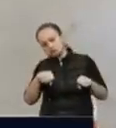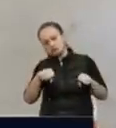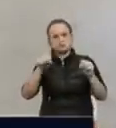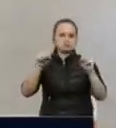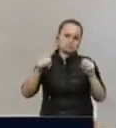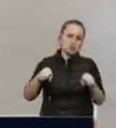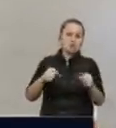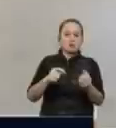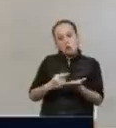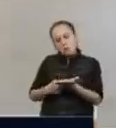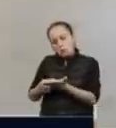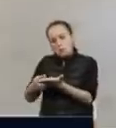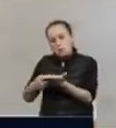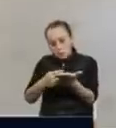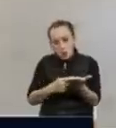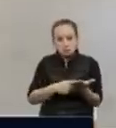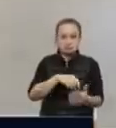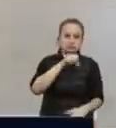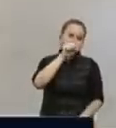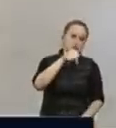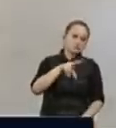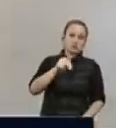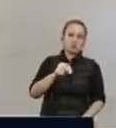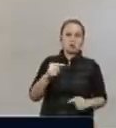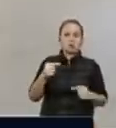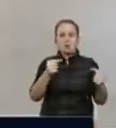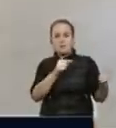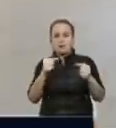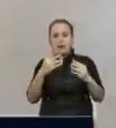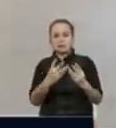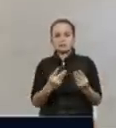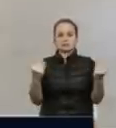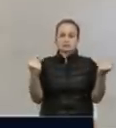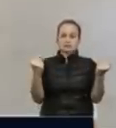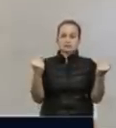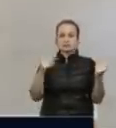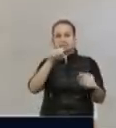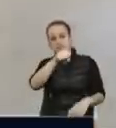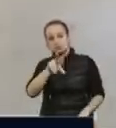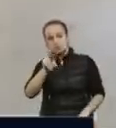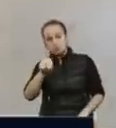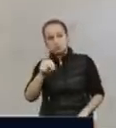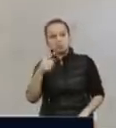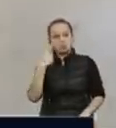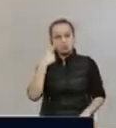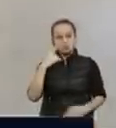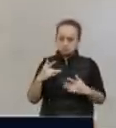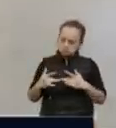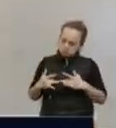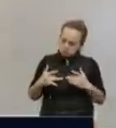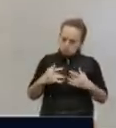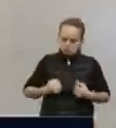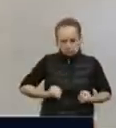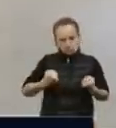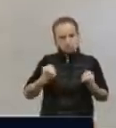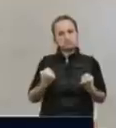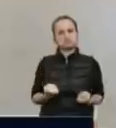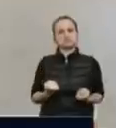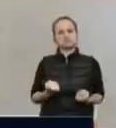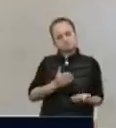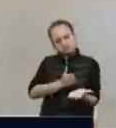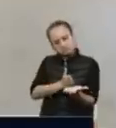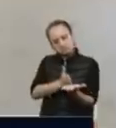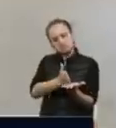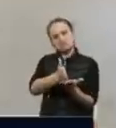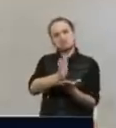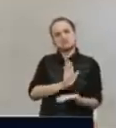aproximación, exista o no cese al fuego, hay una disposición clara,